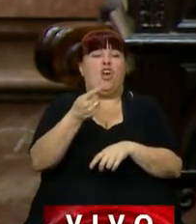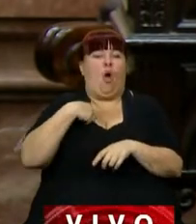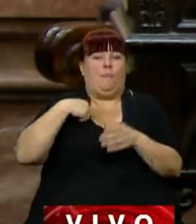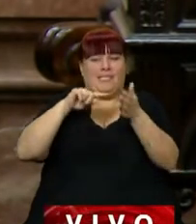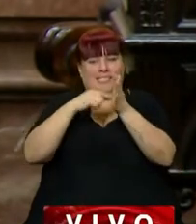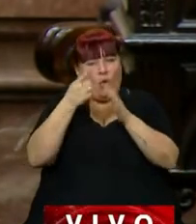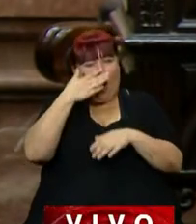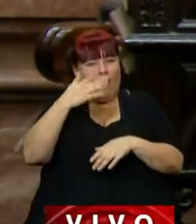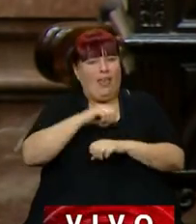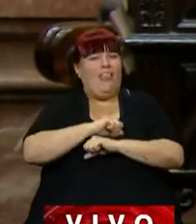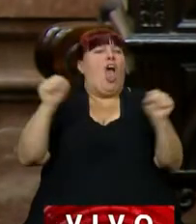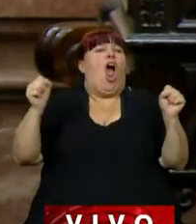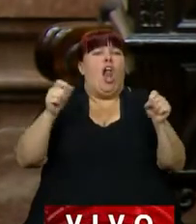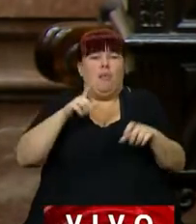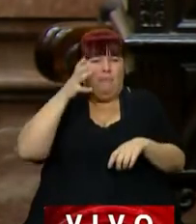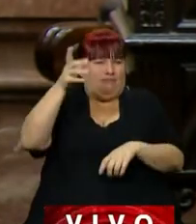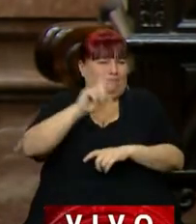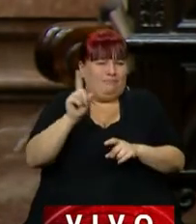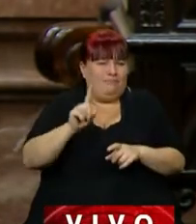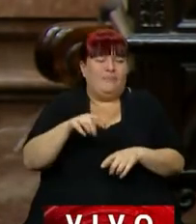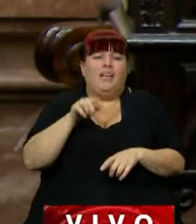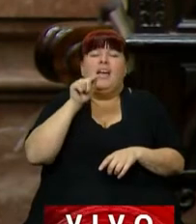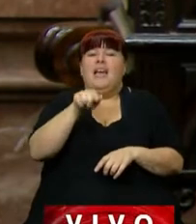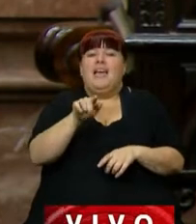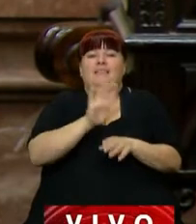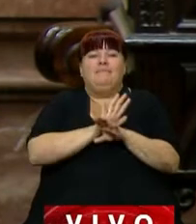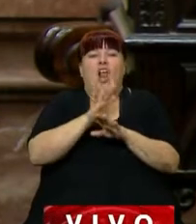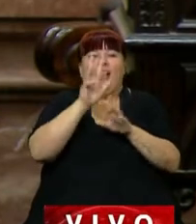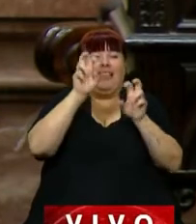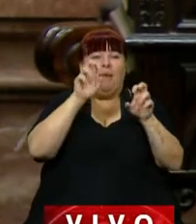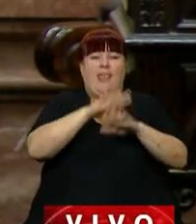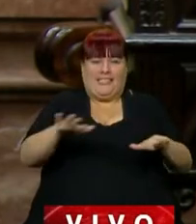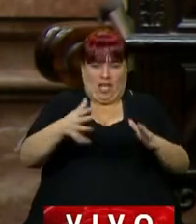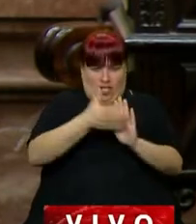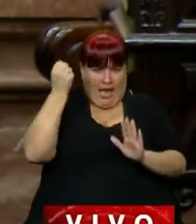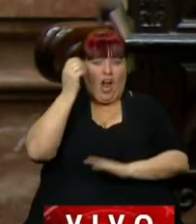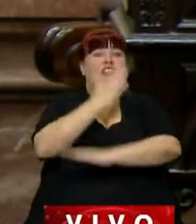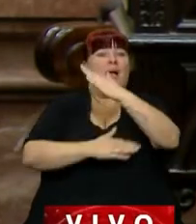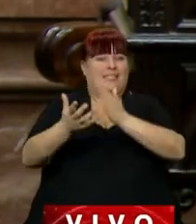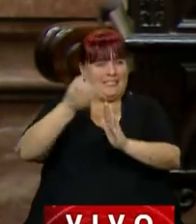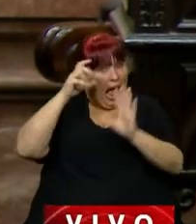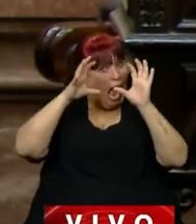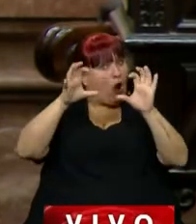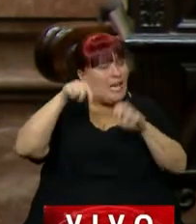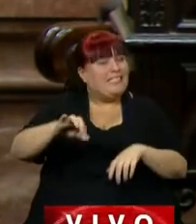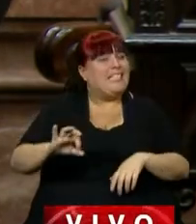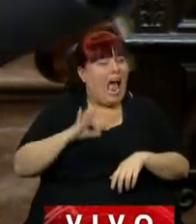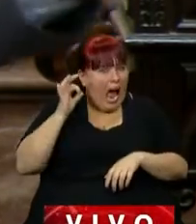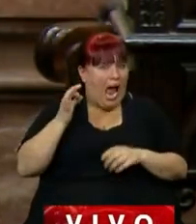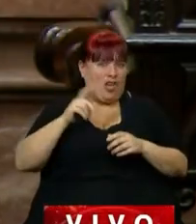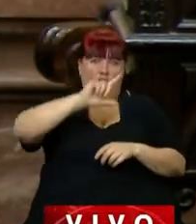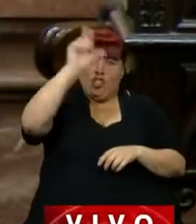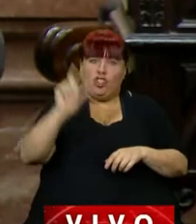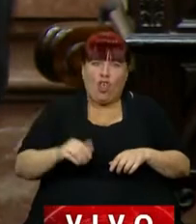ciudad, a lo guaso. Han tocado niñez, Discapacidad, acuérdense, este año en